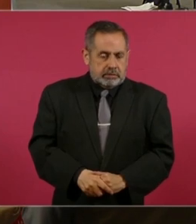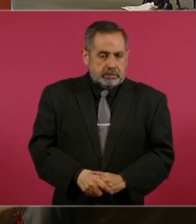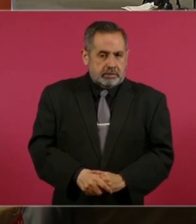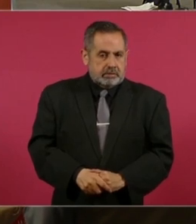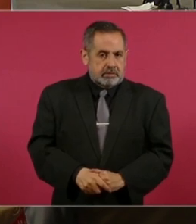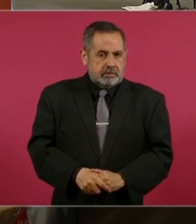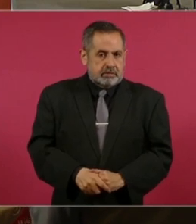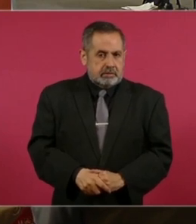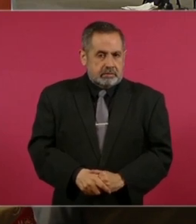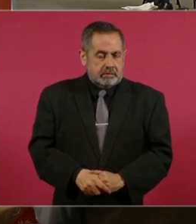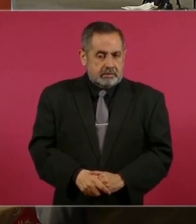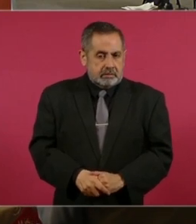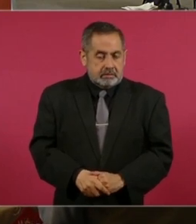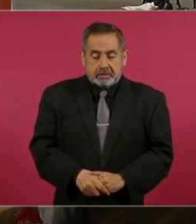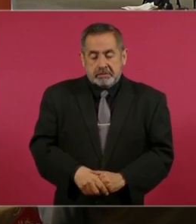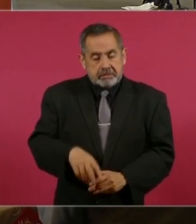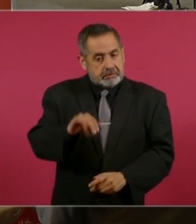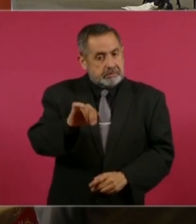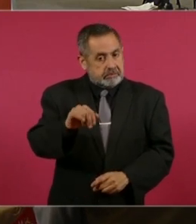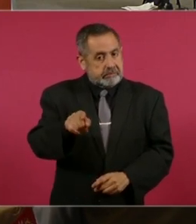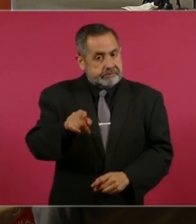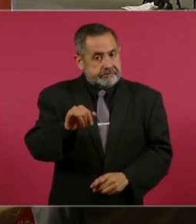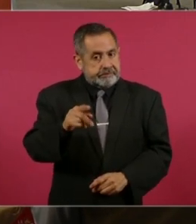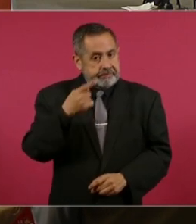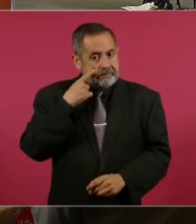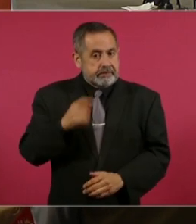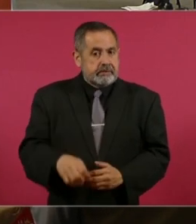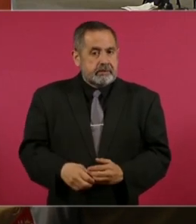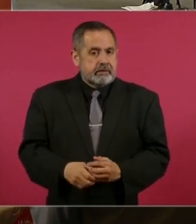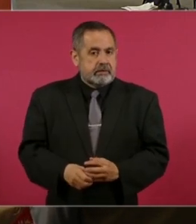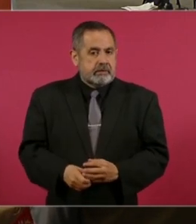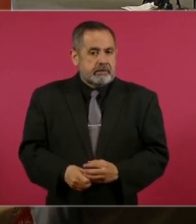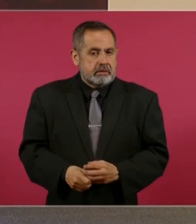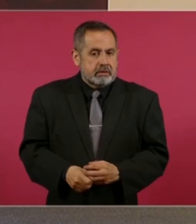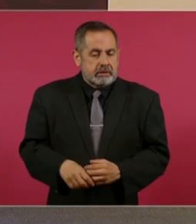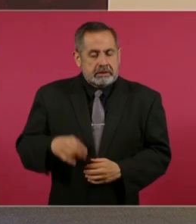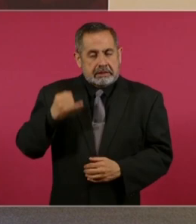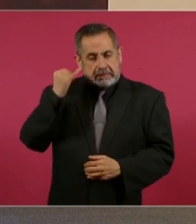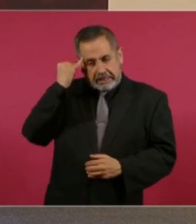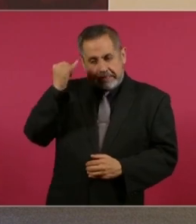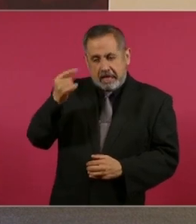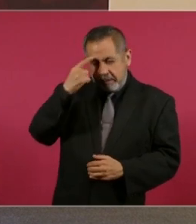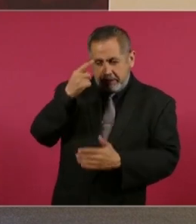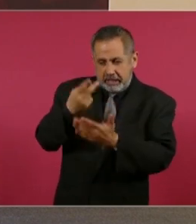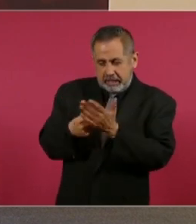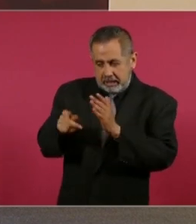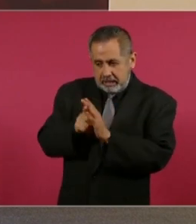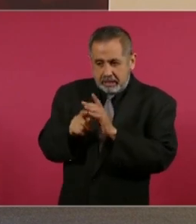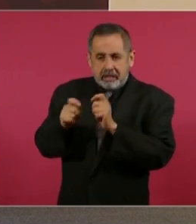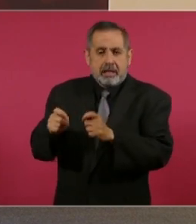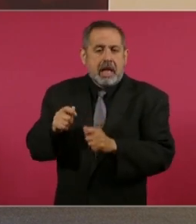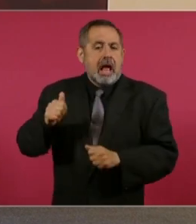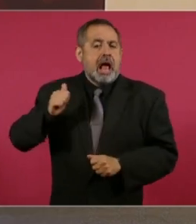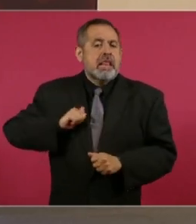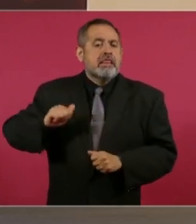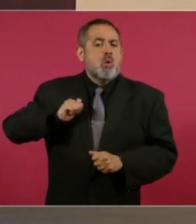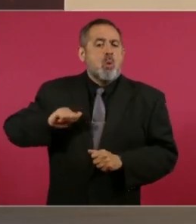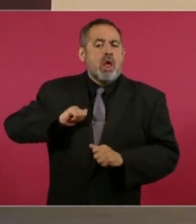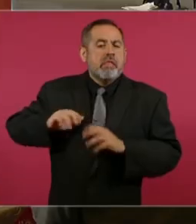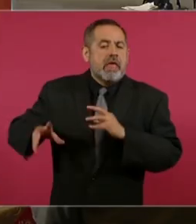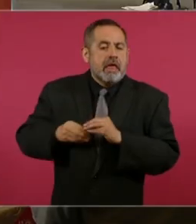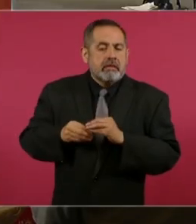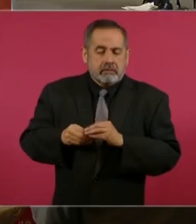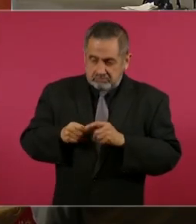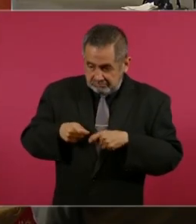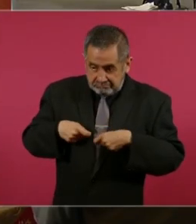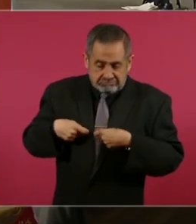Sí, sí, es que el criterio para la basificación es la antigüedad. No hay un